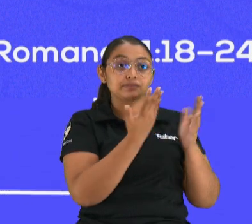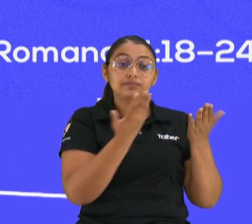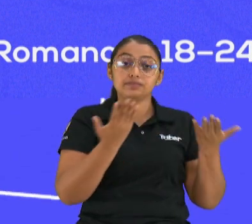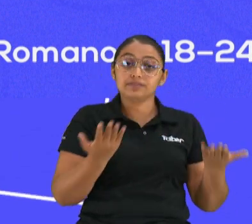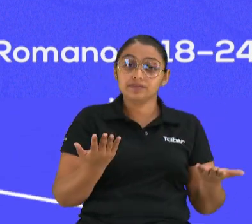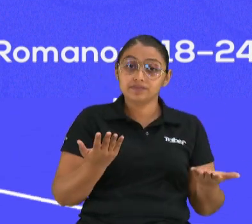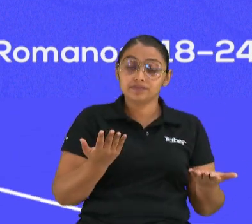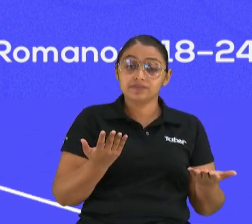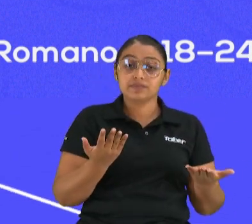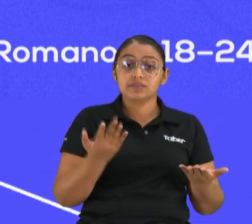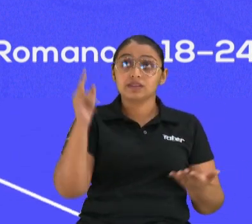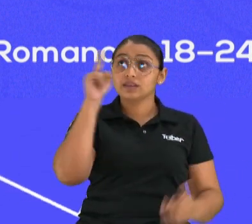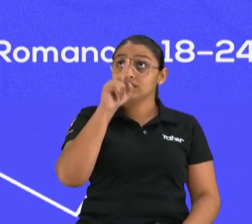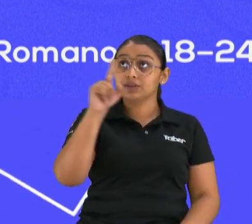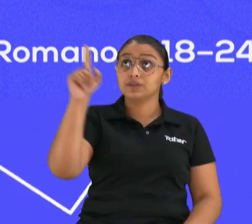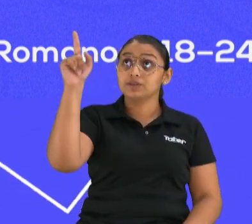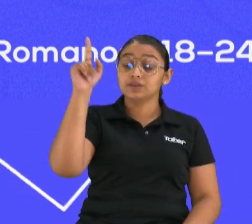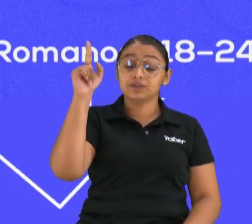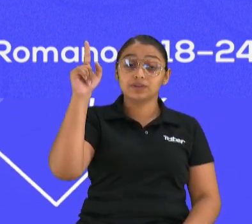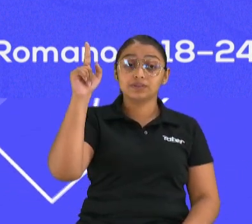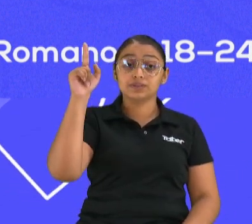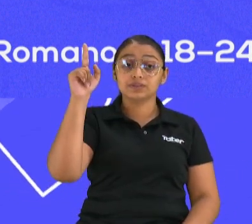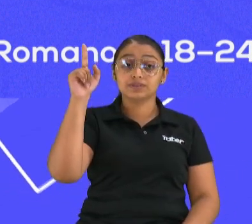también dios los entregó